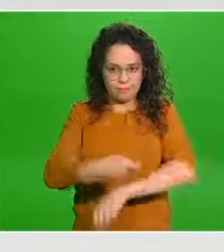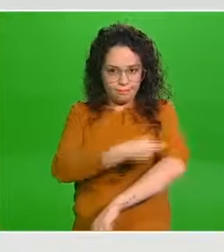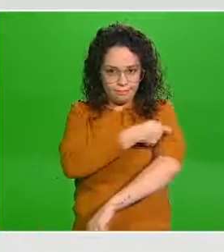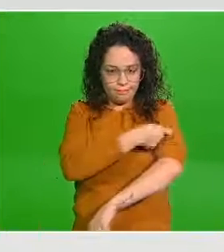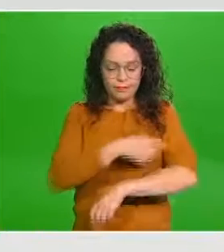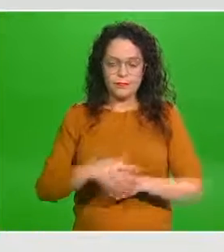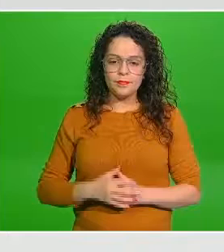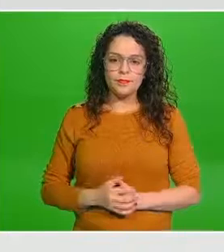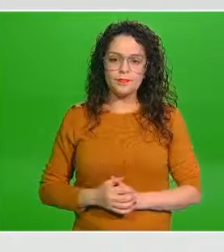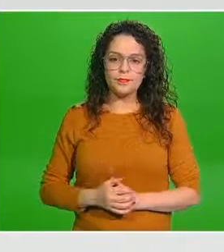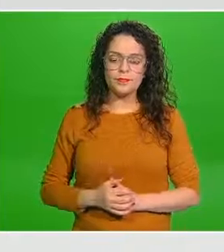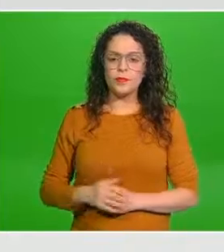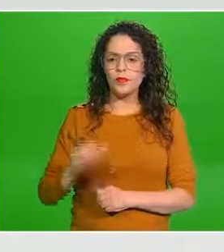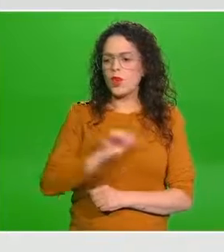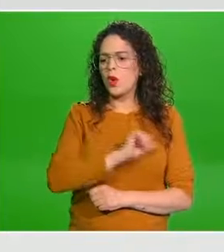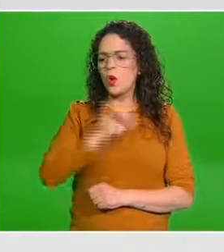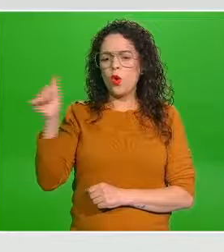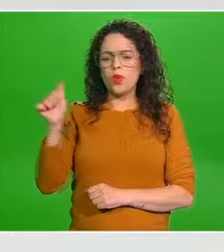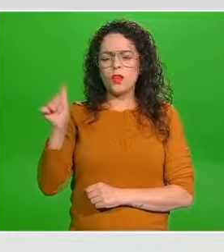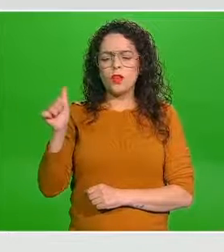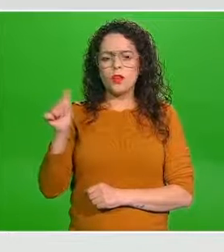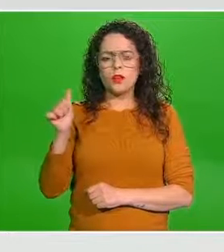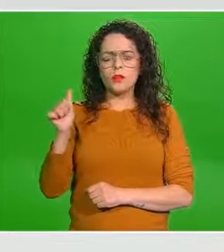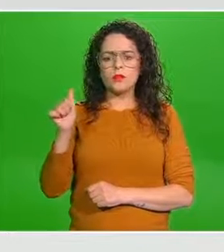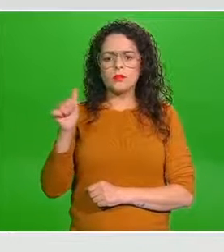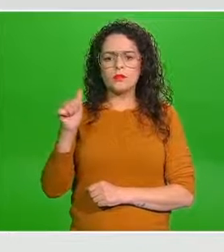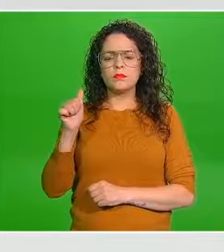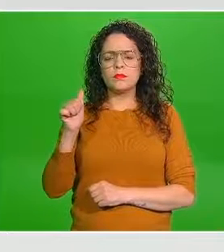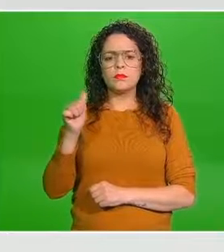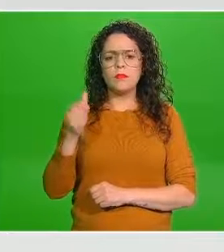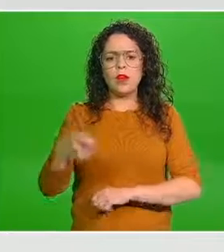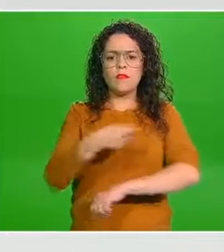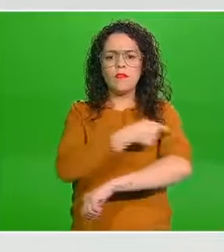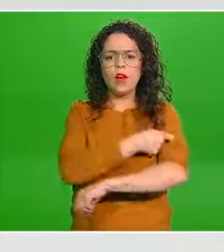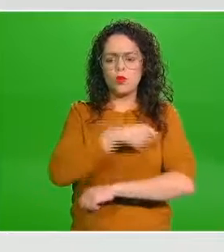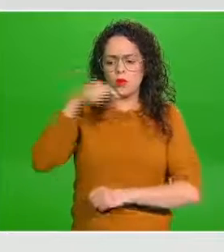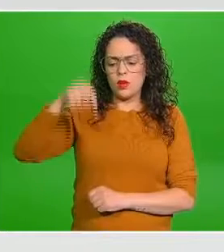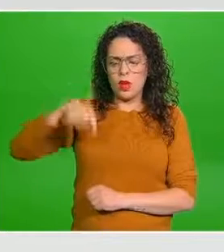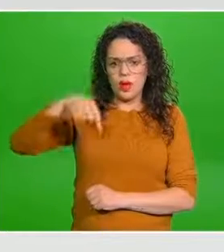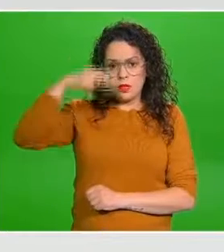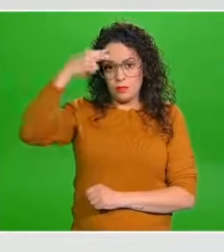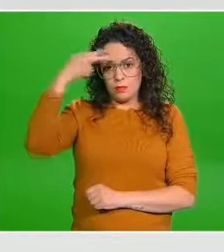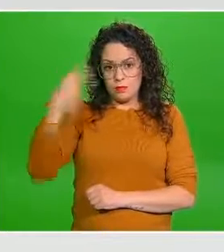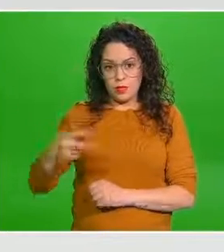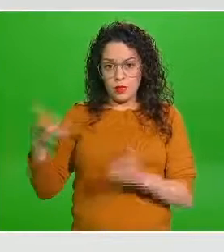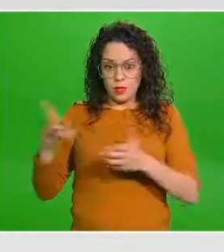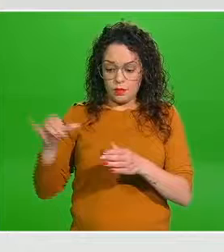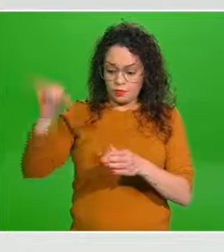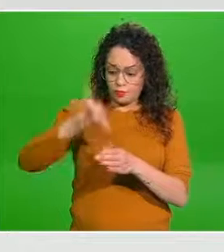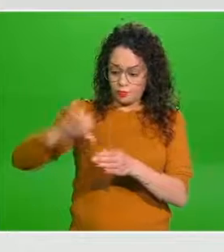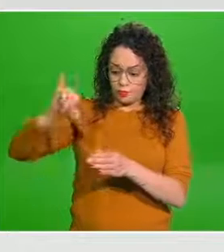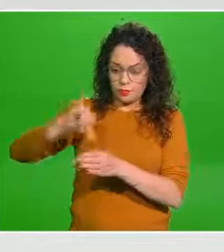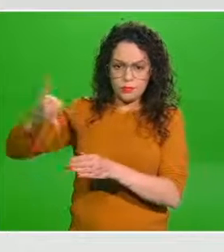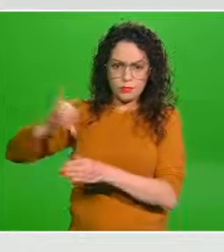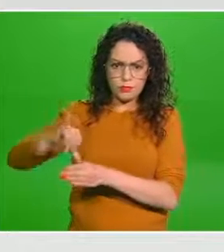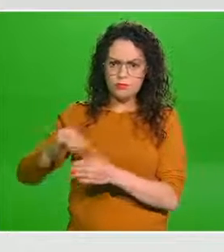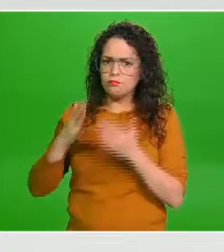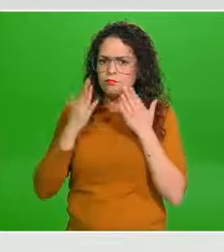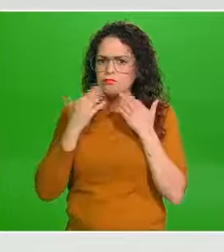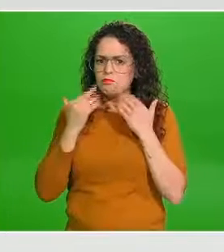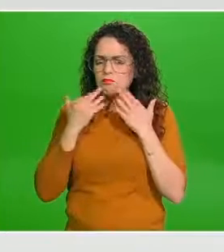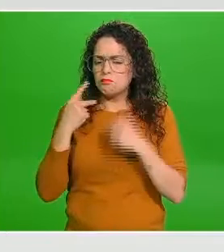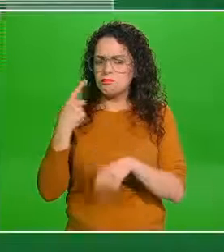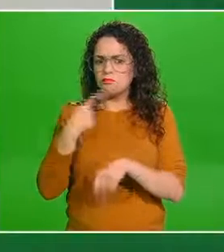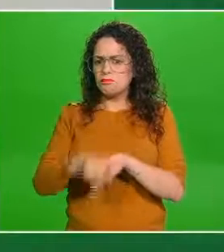dosis. En relación a otras vacunas que se están envasando en nuestro país, no hay ningún riesgo en relación a los envíos